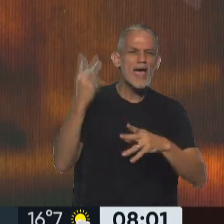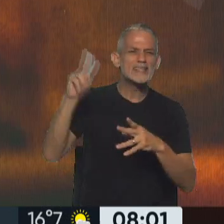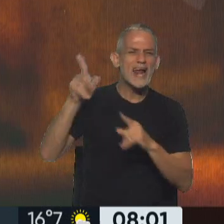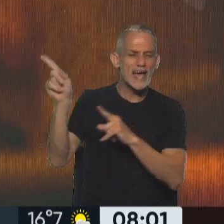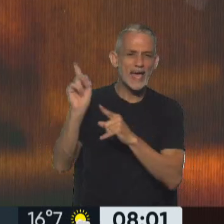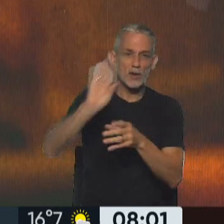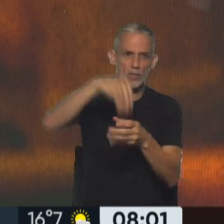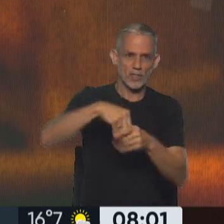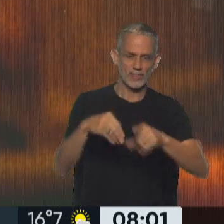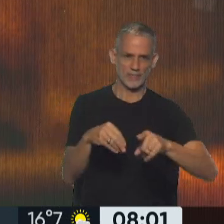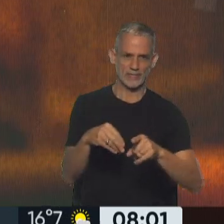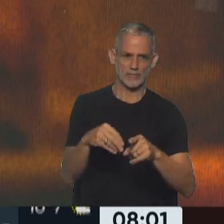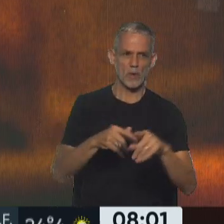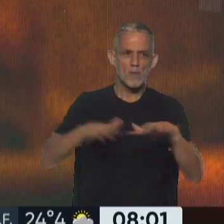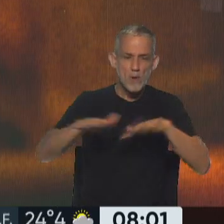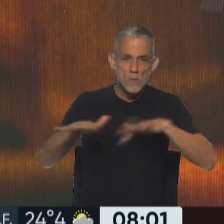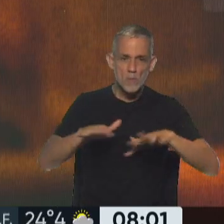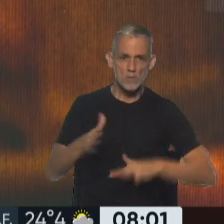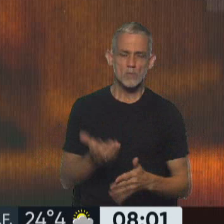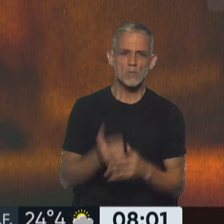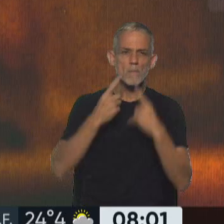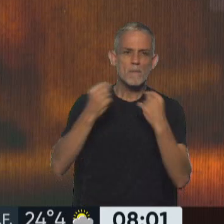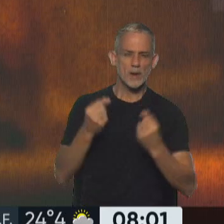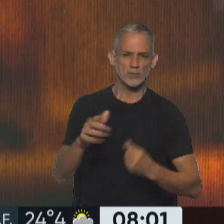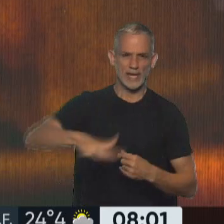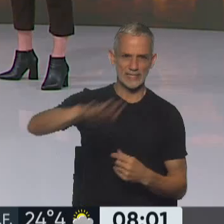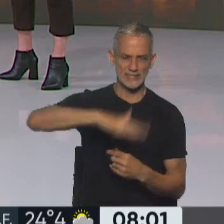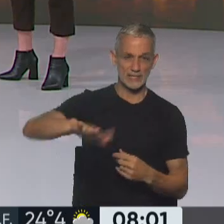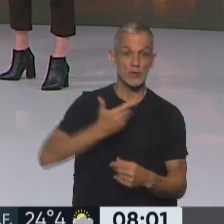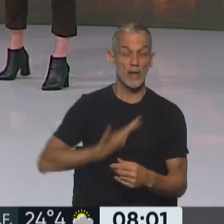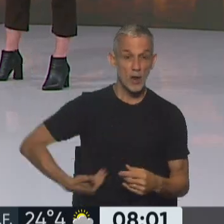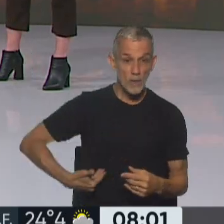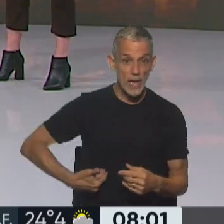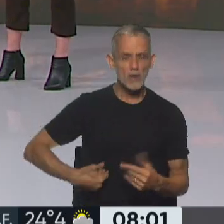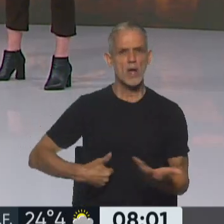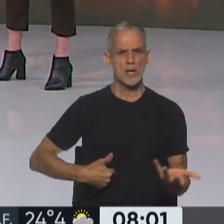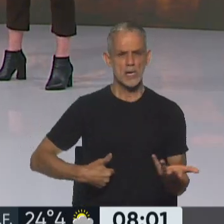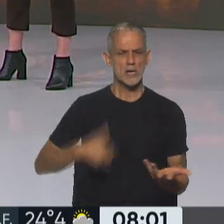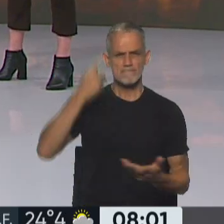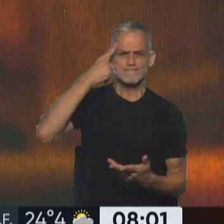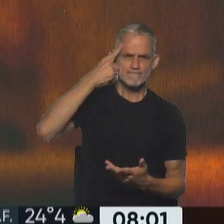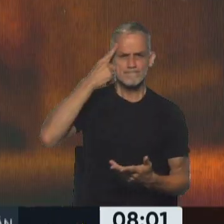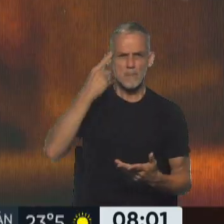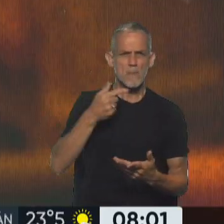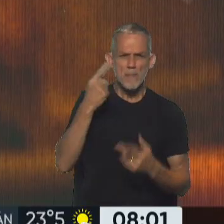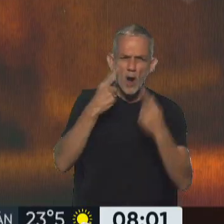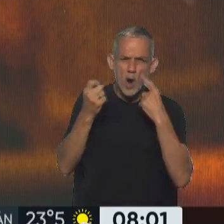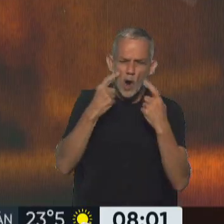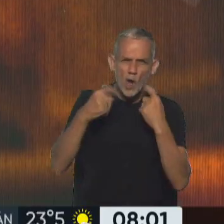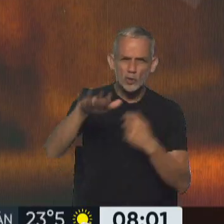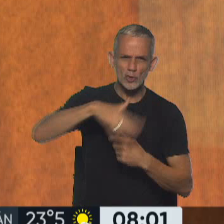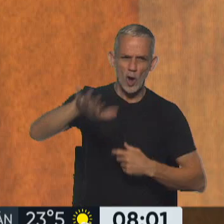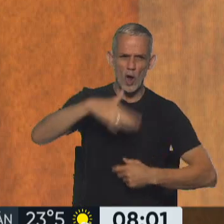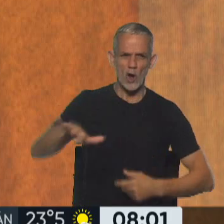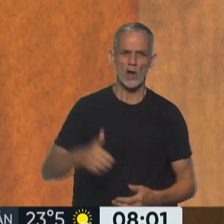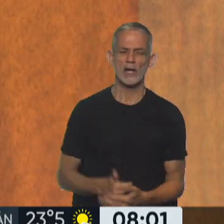participó también en agitar estas protestas entonces también el gobierno está planteando tener una mayor vigilancia sobre esta actividad